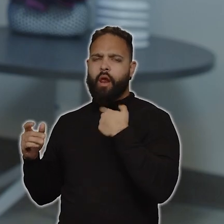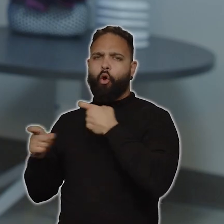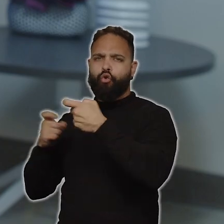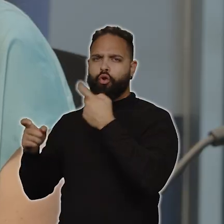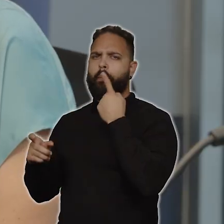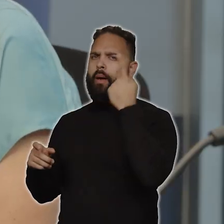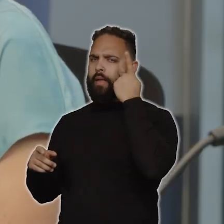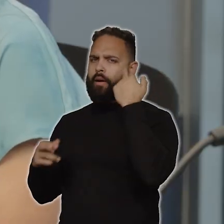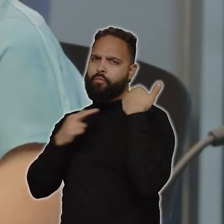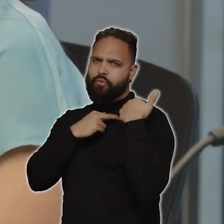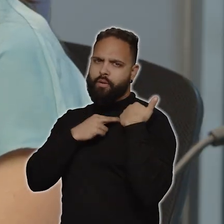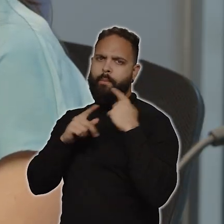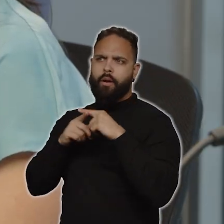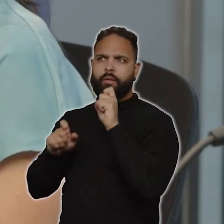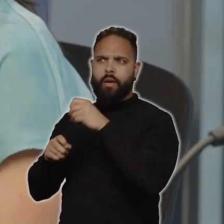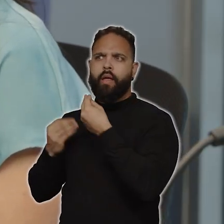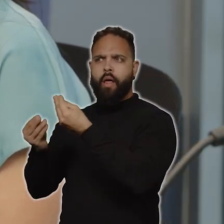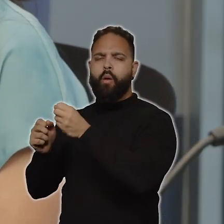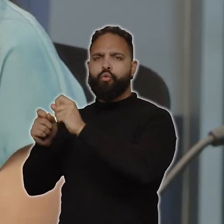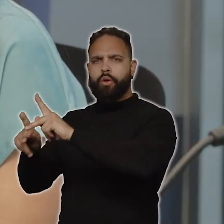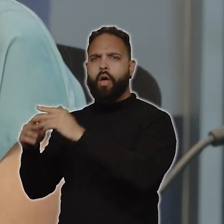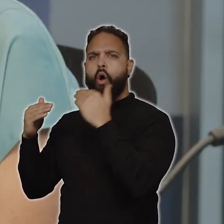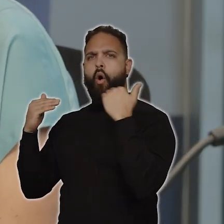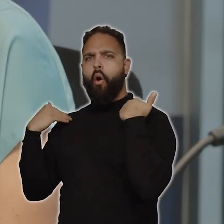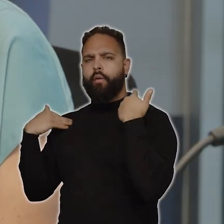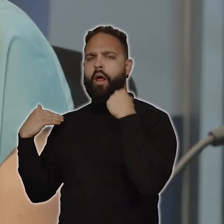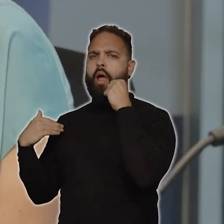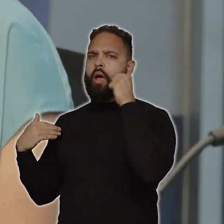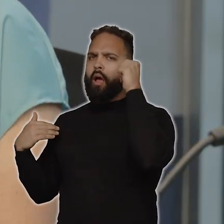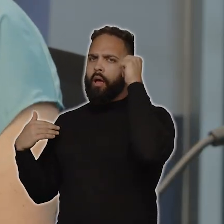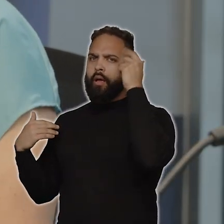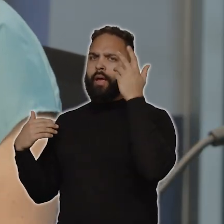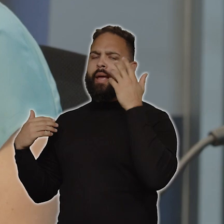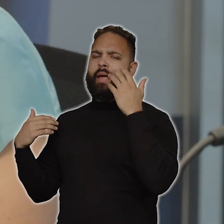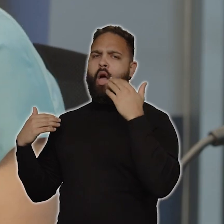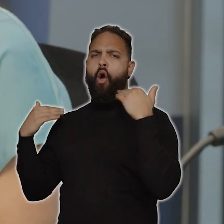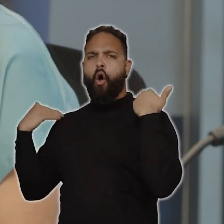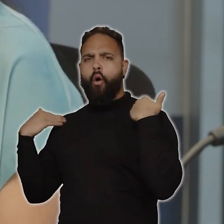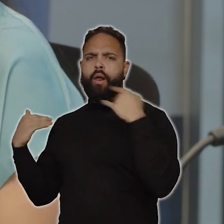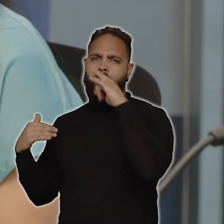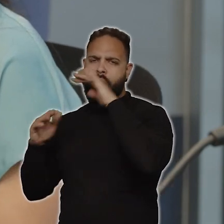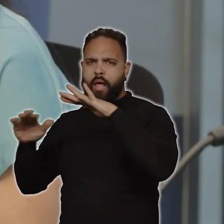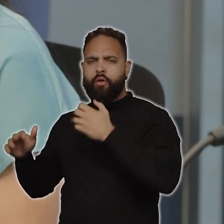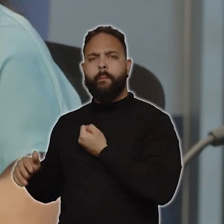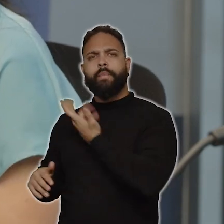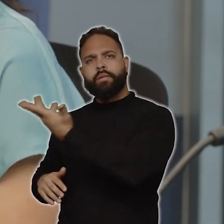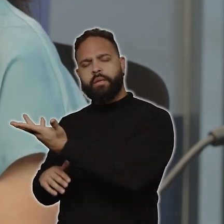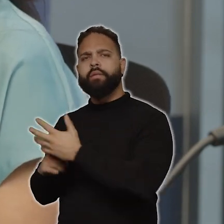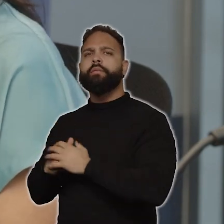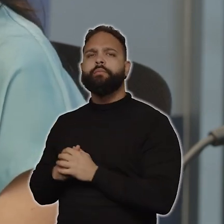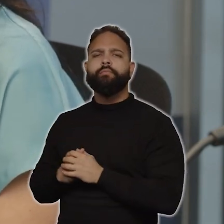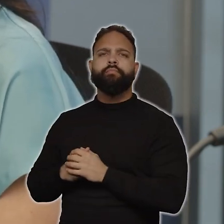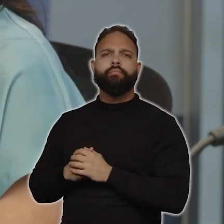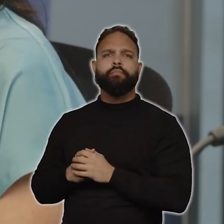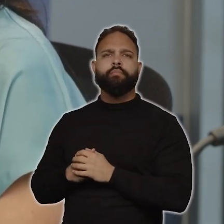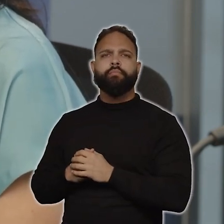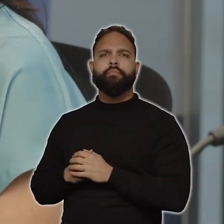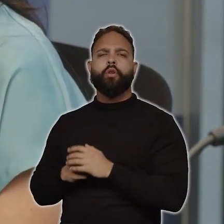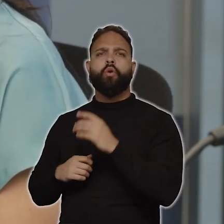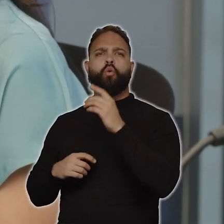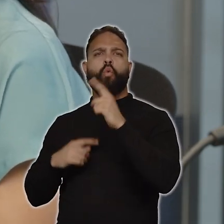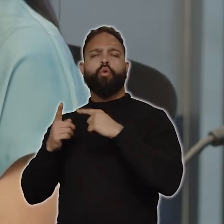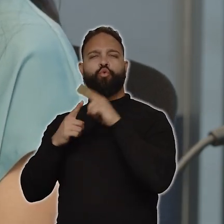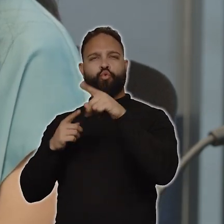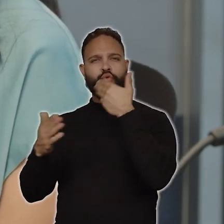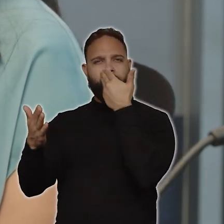escucharon también. Y con ese panorama un poco de cómo te sentías, un poco enfermo y demás, Pedro, cuando llegaste al Tribunal